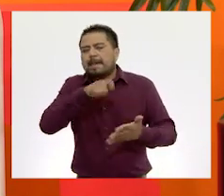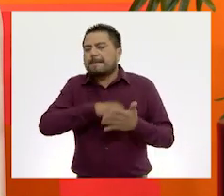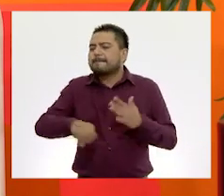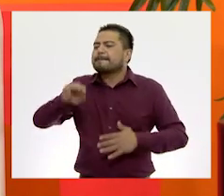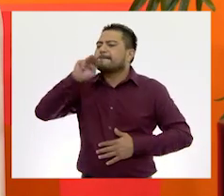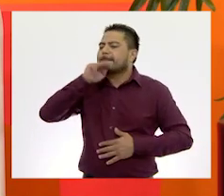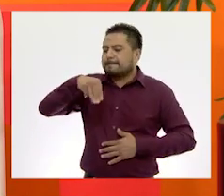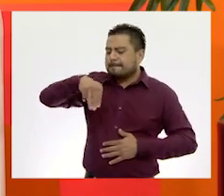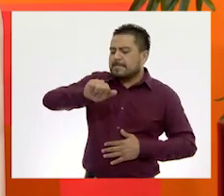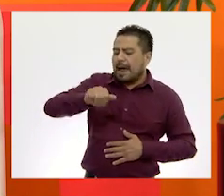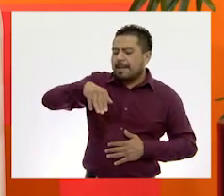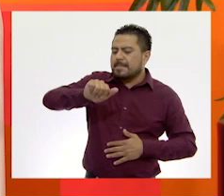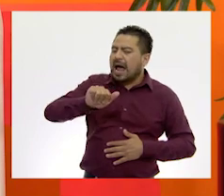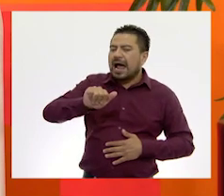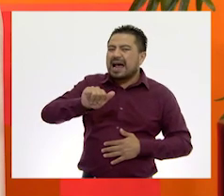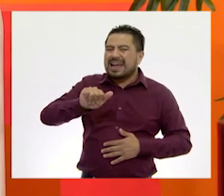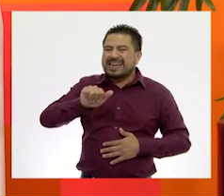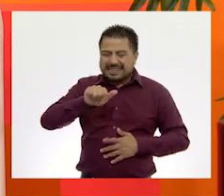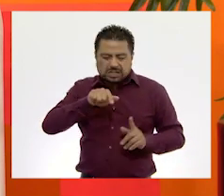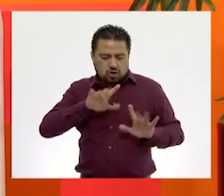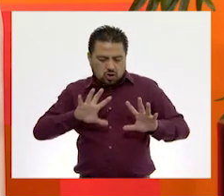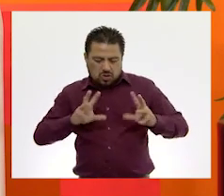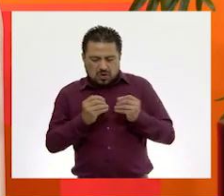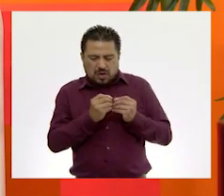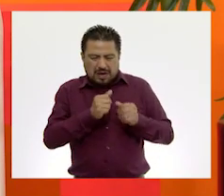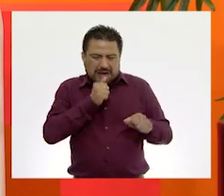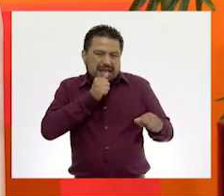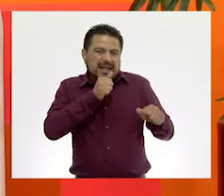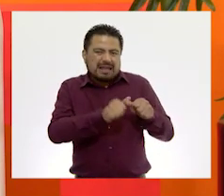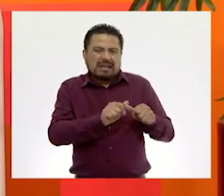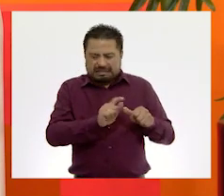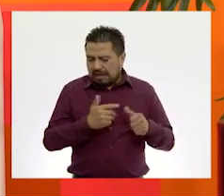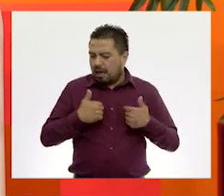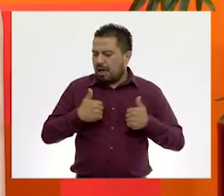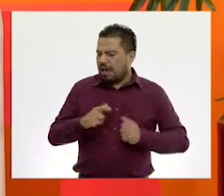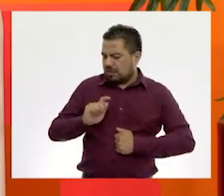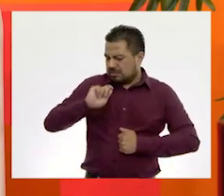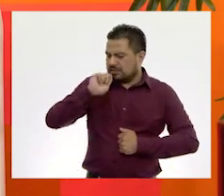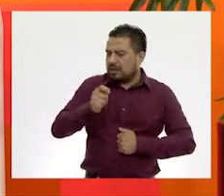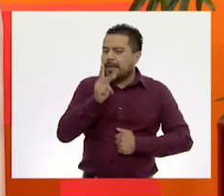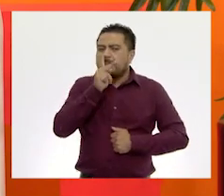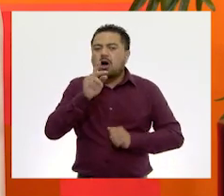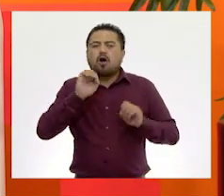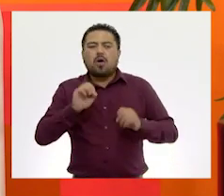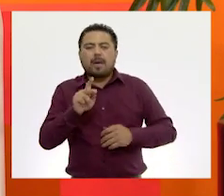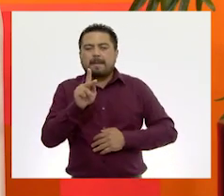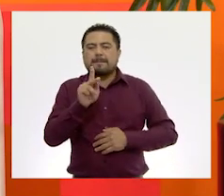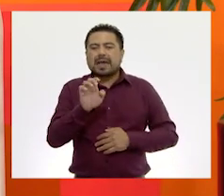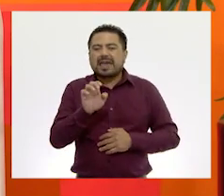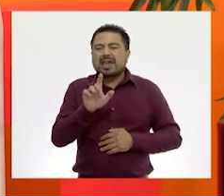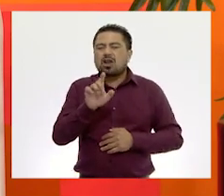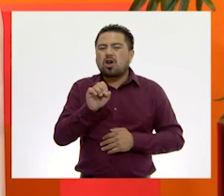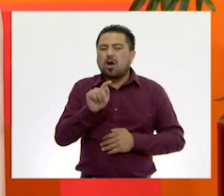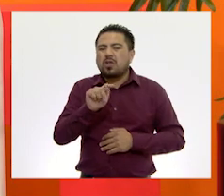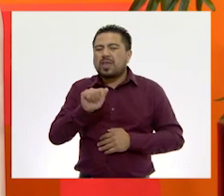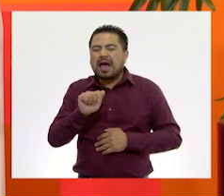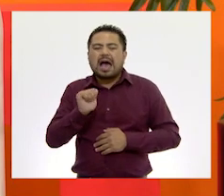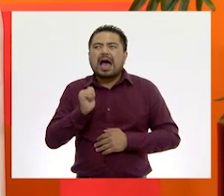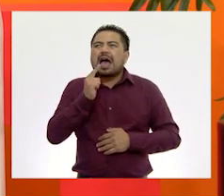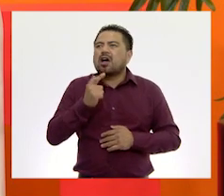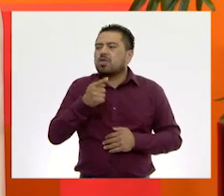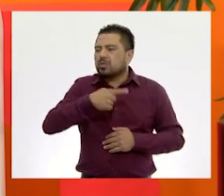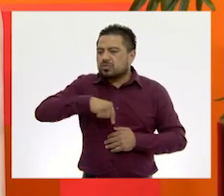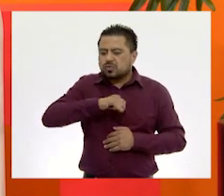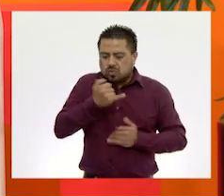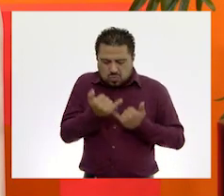nos hacía sentido esas grafías juntas porque entendíamos qué significaba esa palabra, ¿no? O pelota, que es algo con lo que